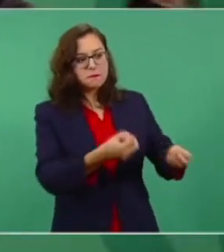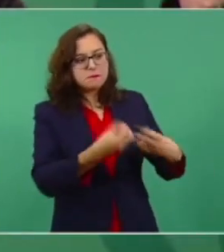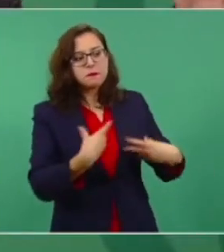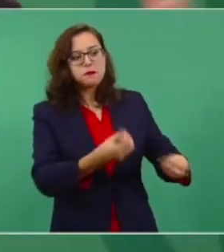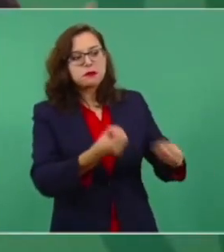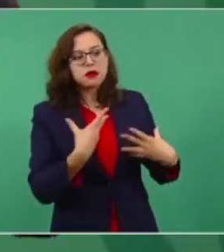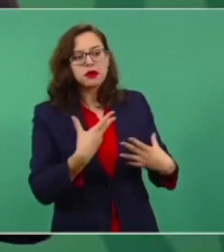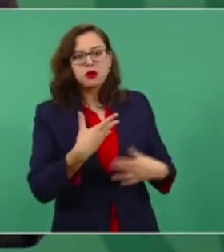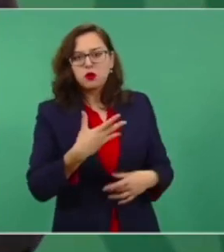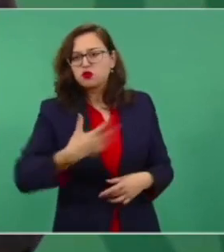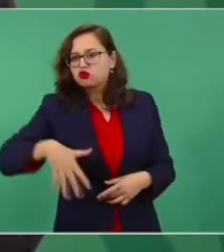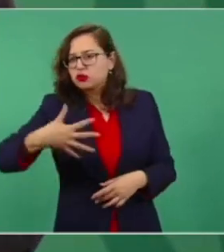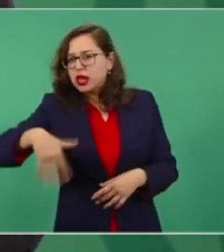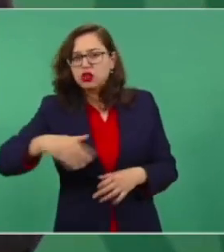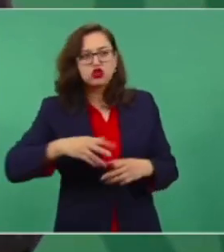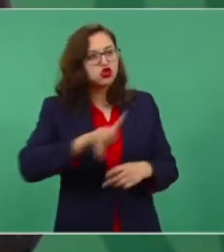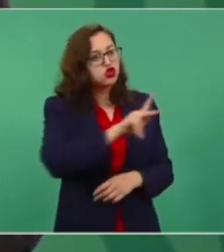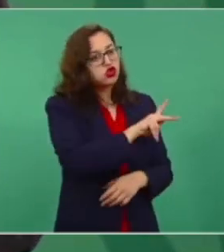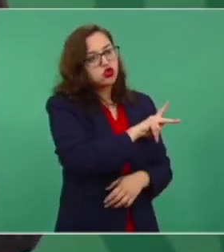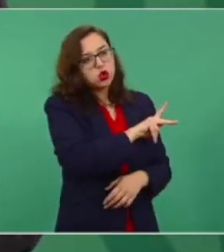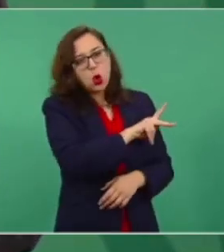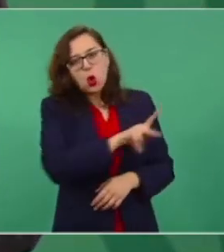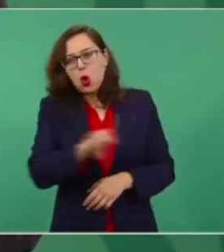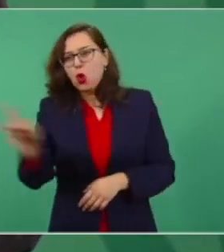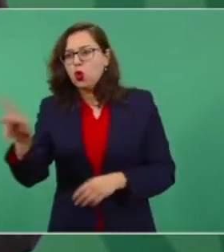esclarecer todo.